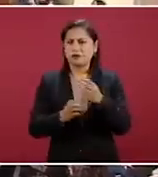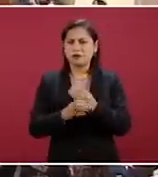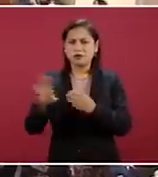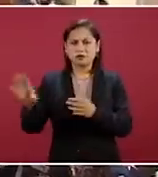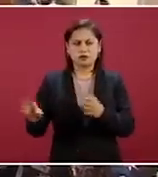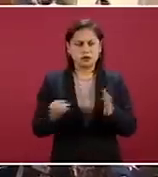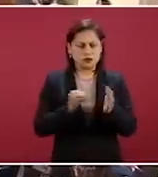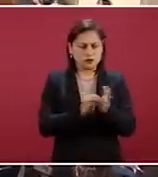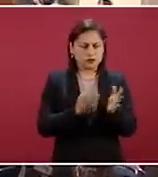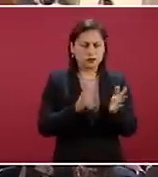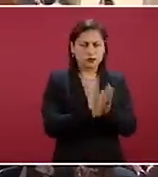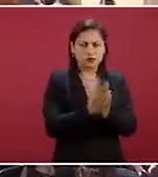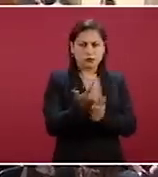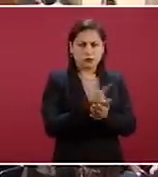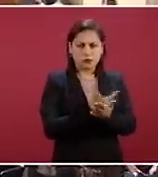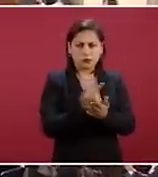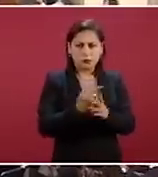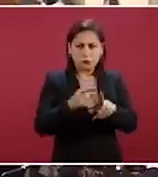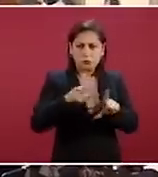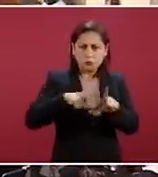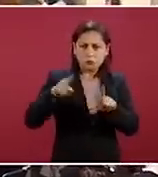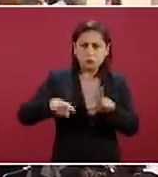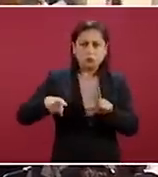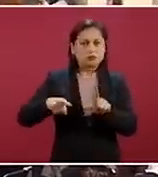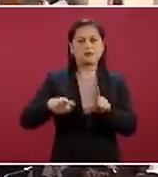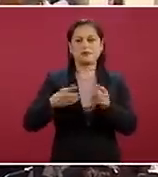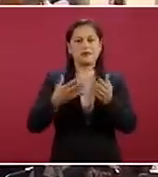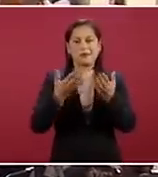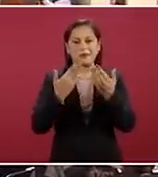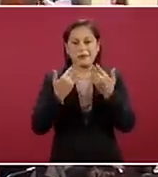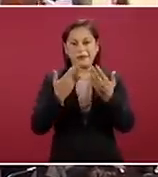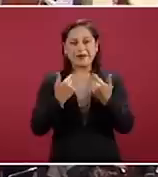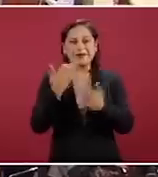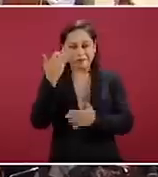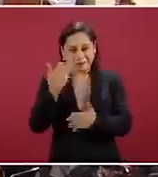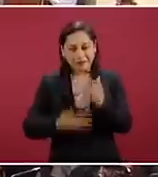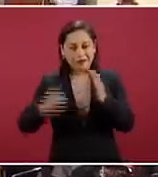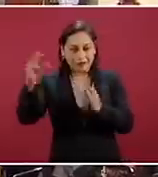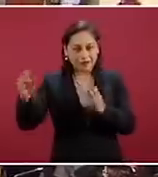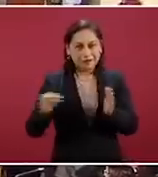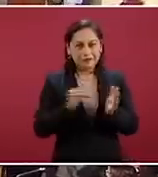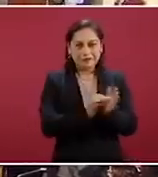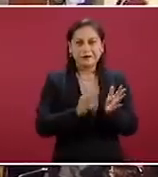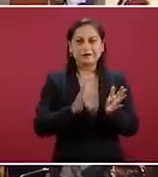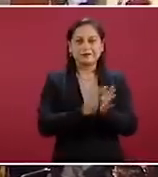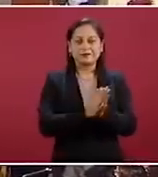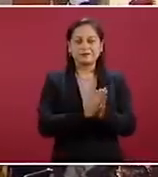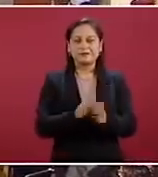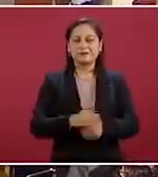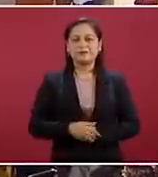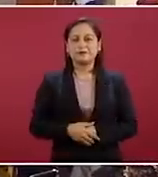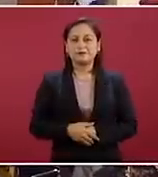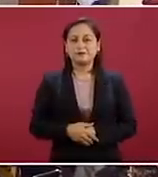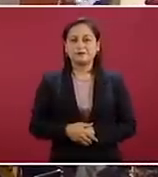que no están contabilizadas en los